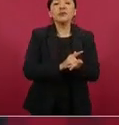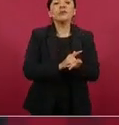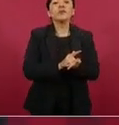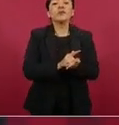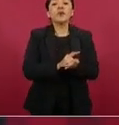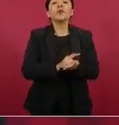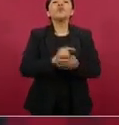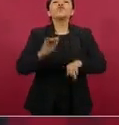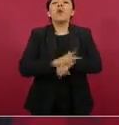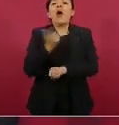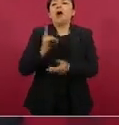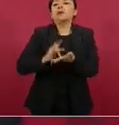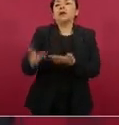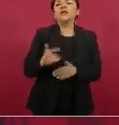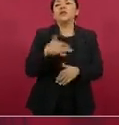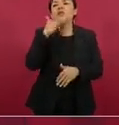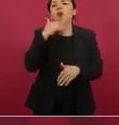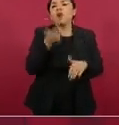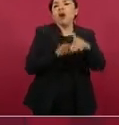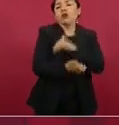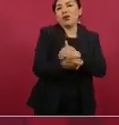fruto de la corrupción,